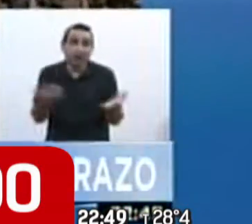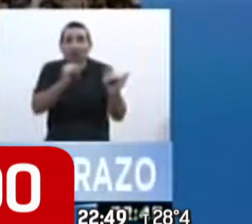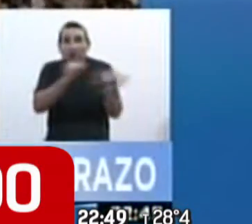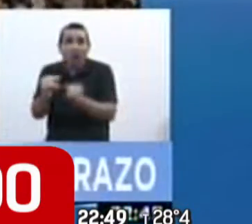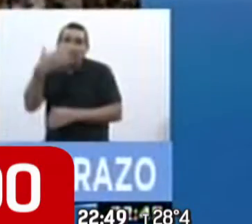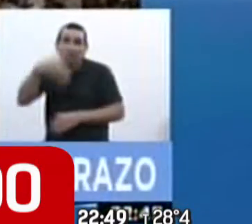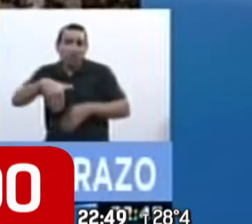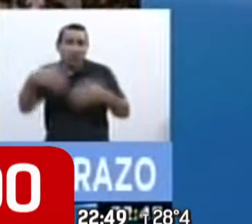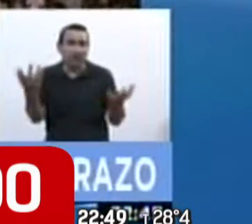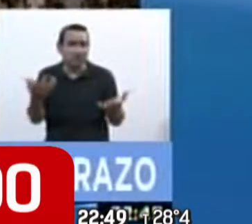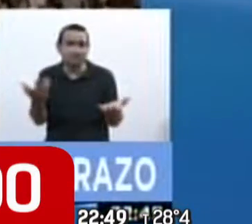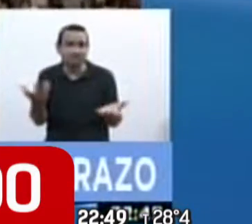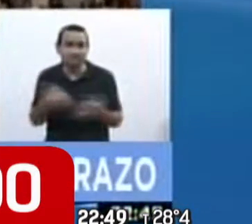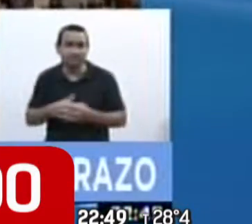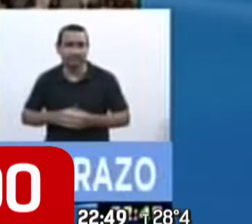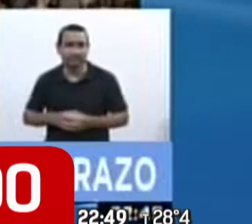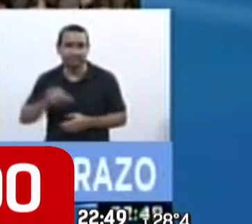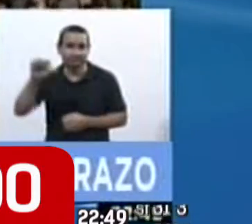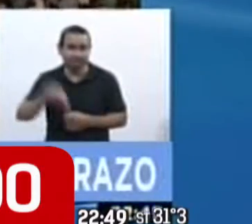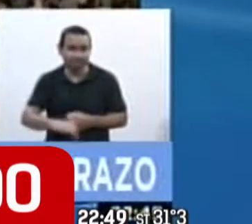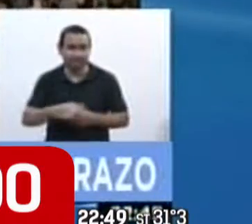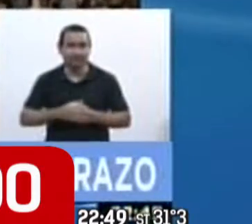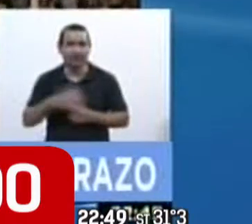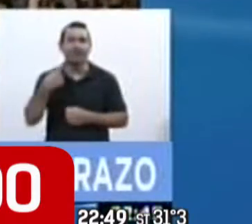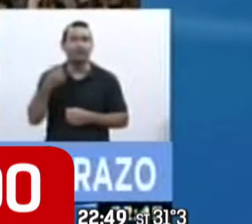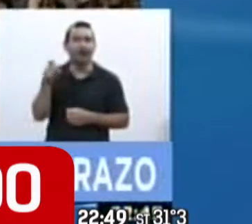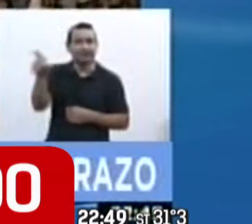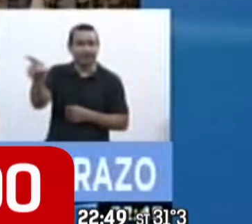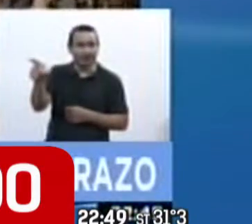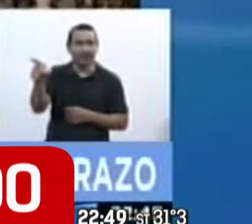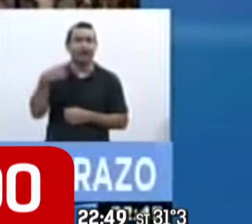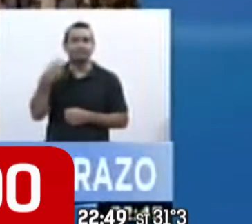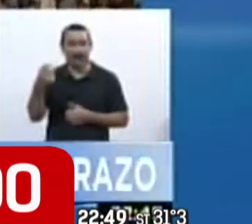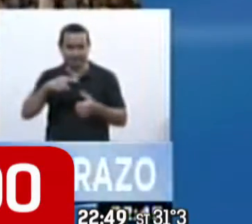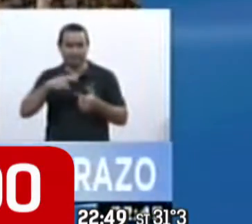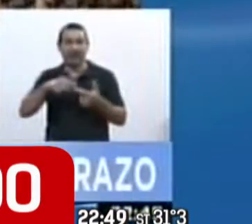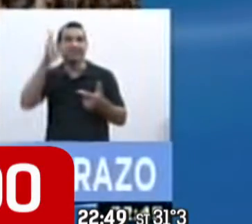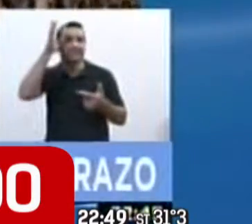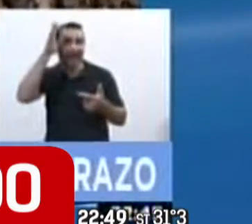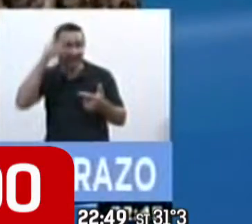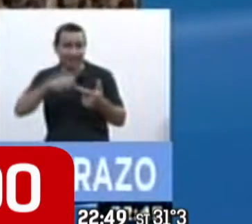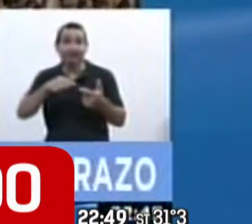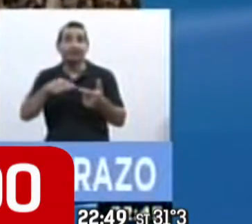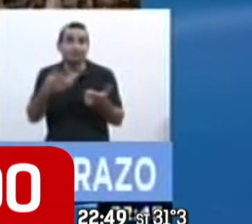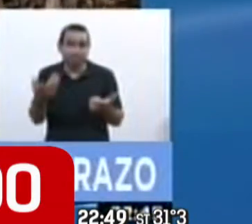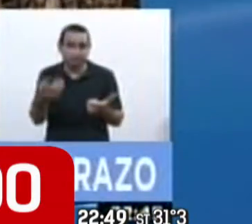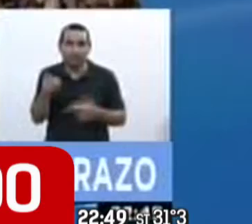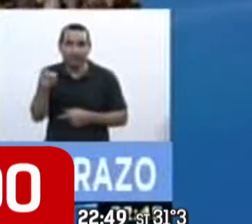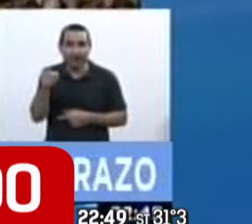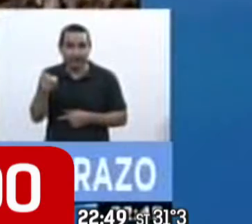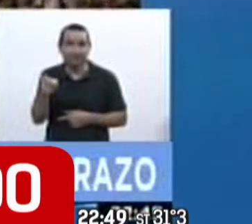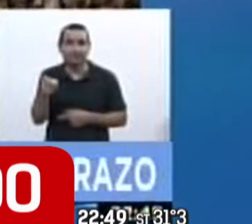después no van y piden. En España, en Italia, la cuna de mi